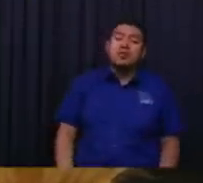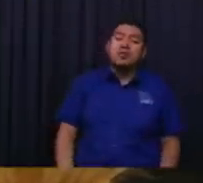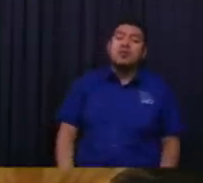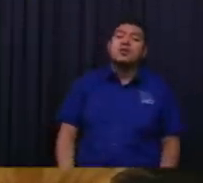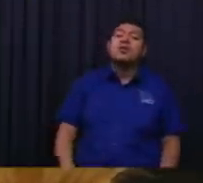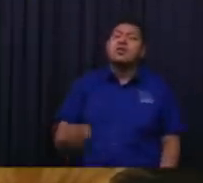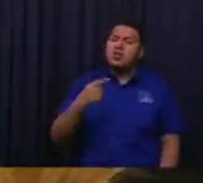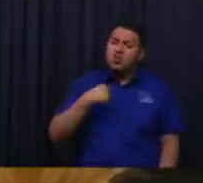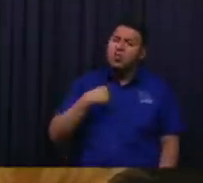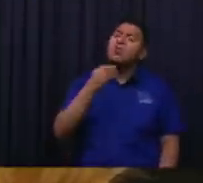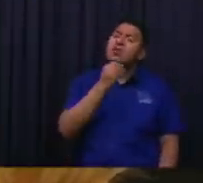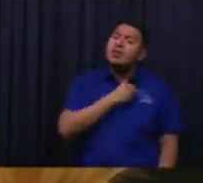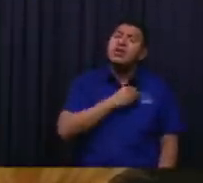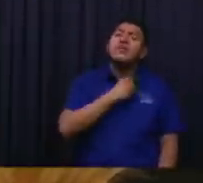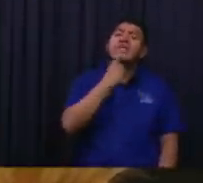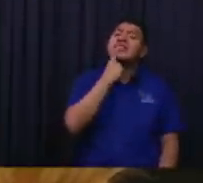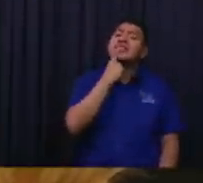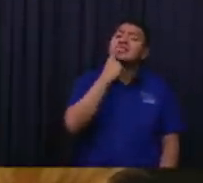anterior cuando finalicé,